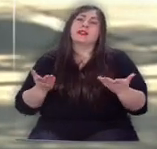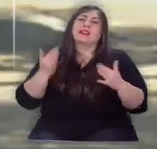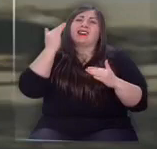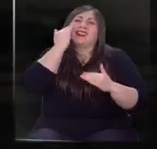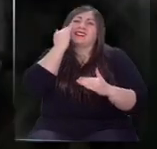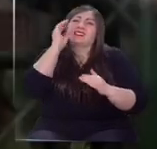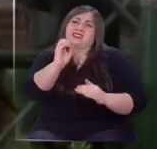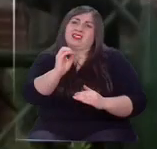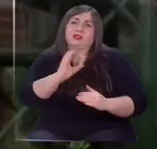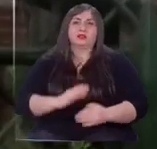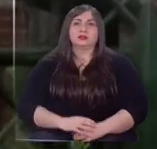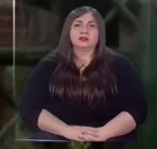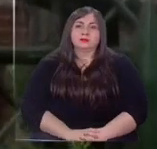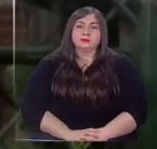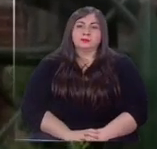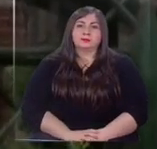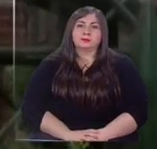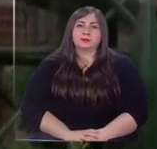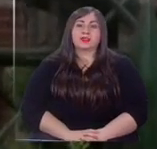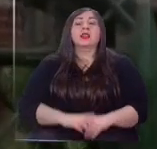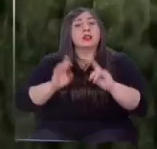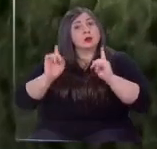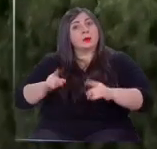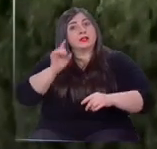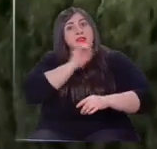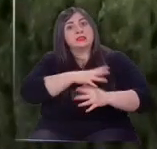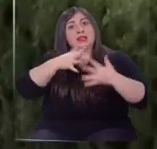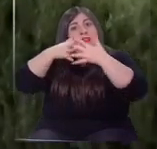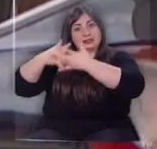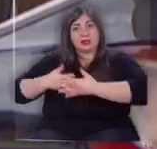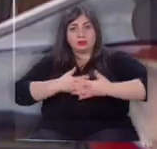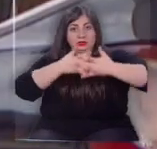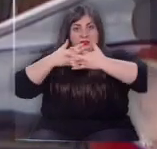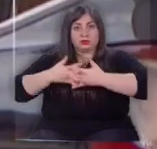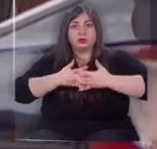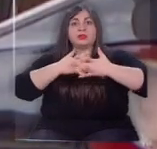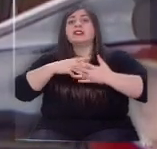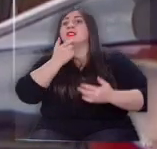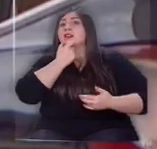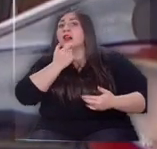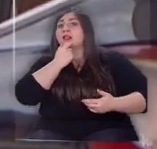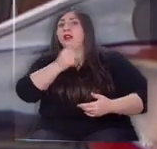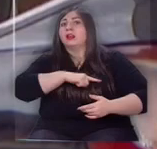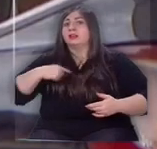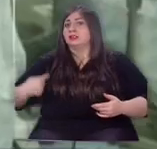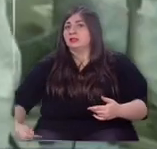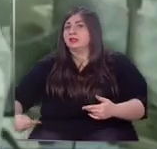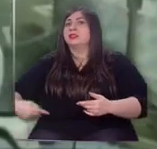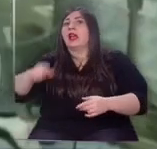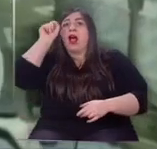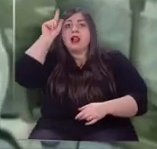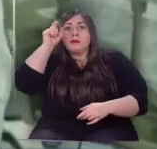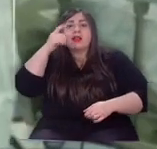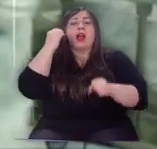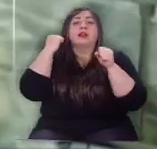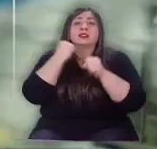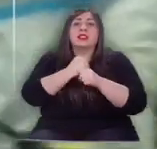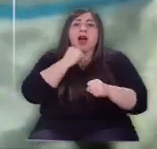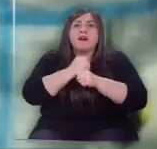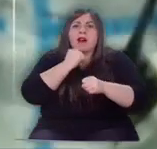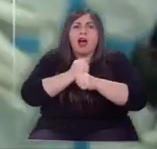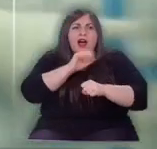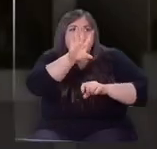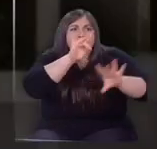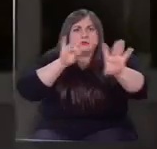prácticamente nulo. Por eso, al igual que Chile, Estados Unidos, el Reino Unido, China y Alemania trabajan en una identificación para